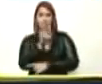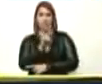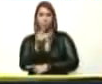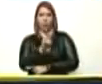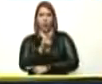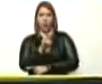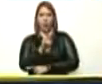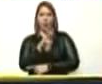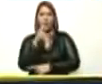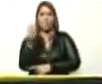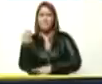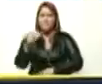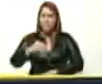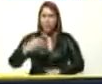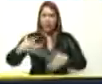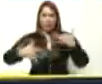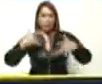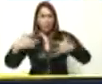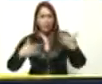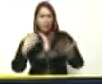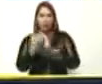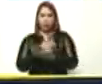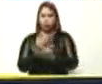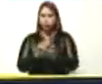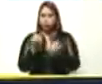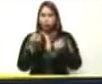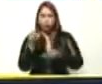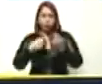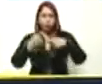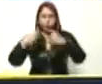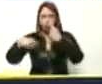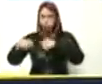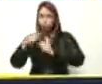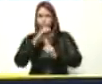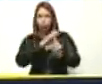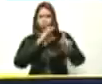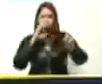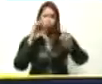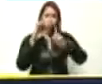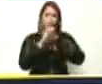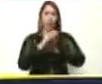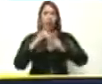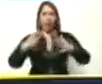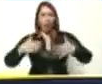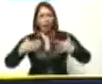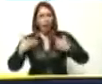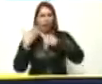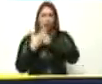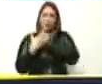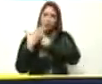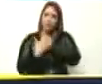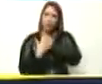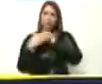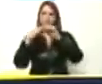de mayor actividad, económica, cultural, afectiva, familiar,